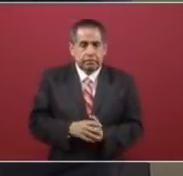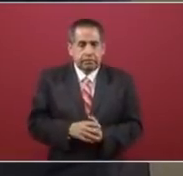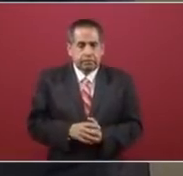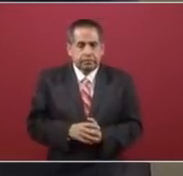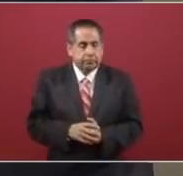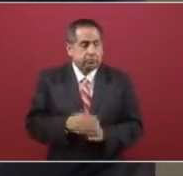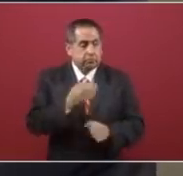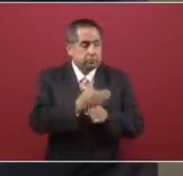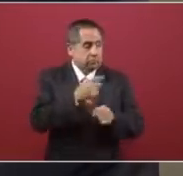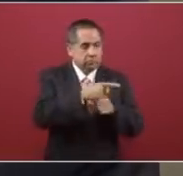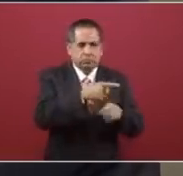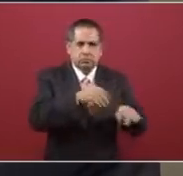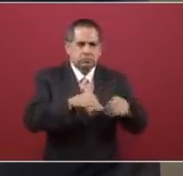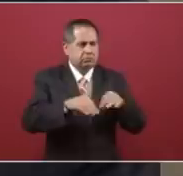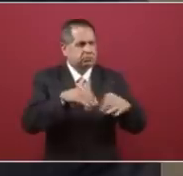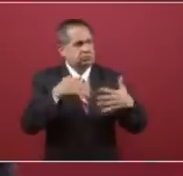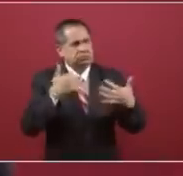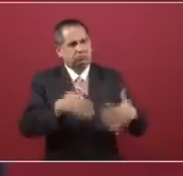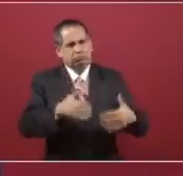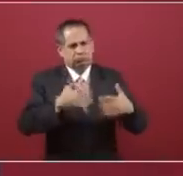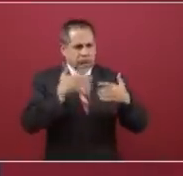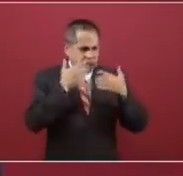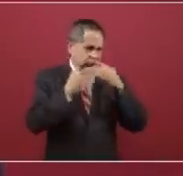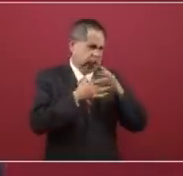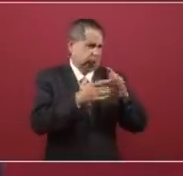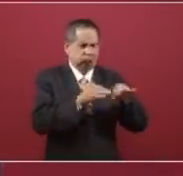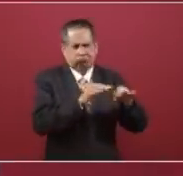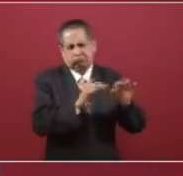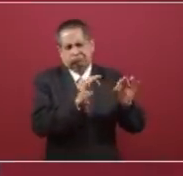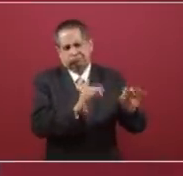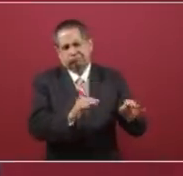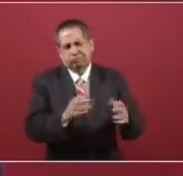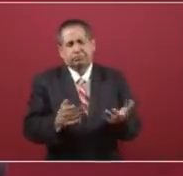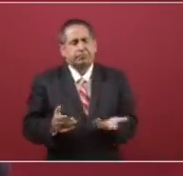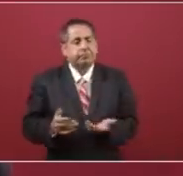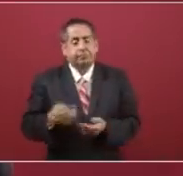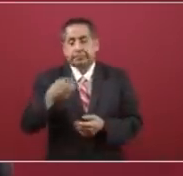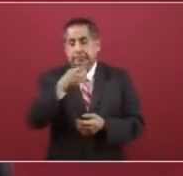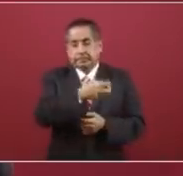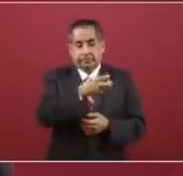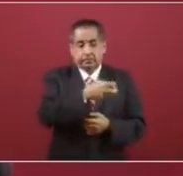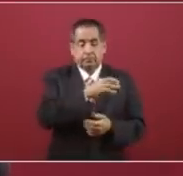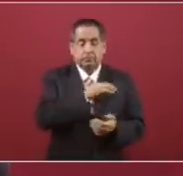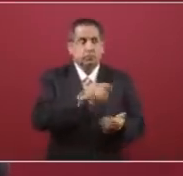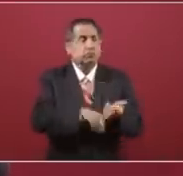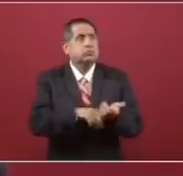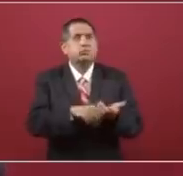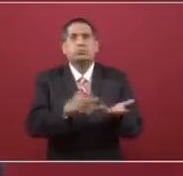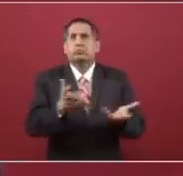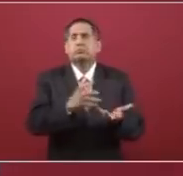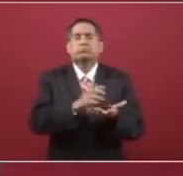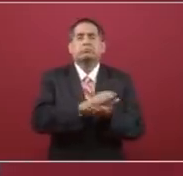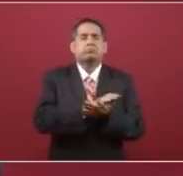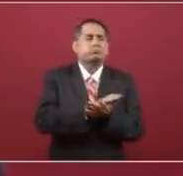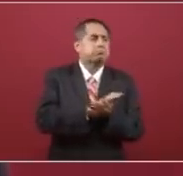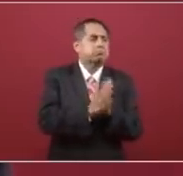heroico lo que hacen los trabajadores. Esa refinería tiene capacidad para